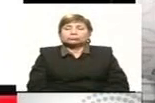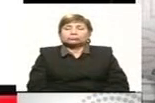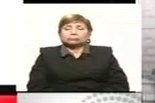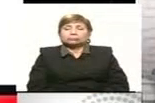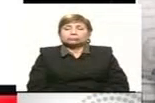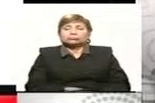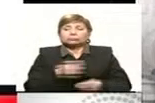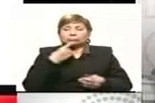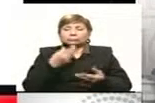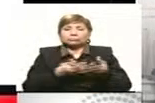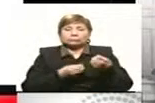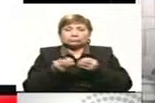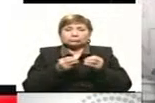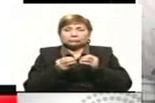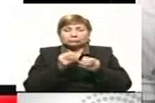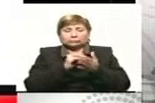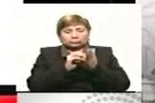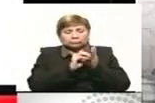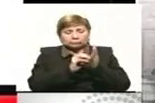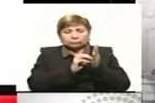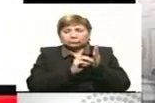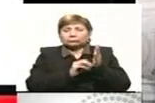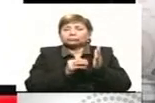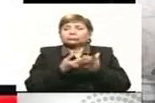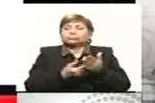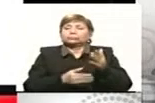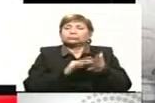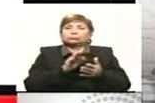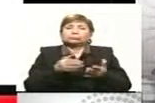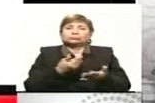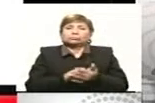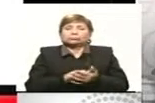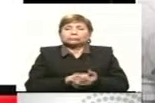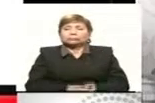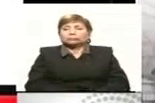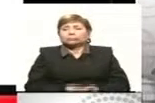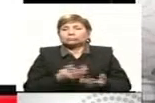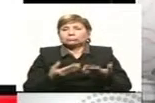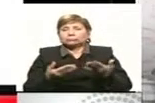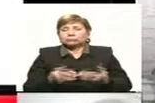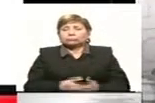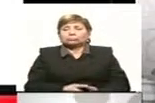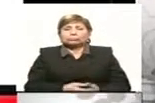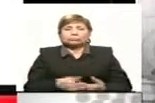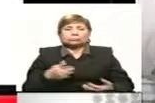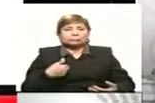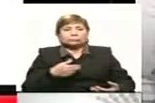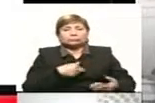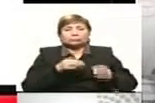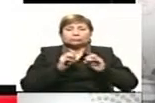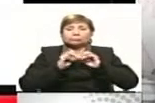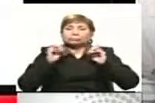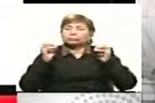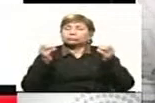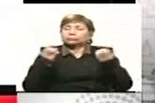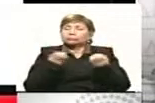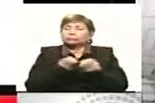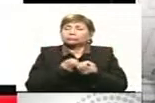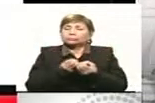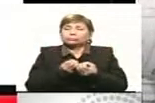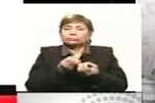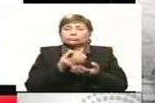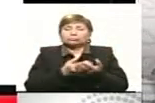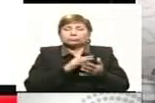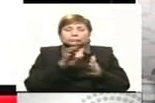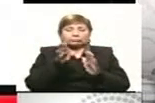Paso al siguiente pliego, que es la Superintendencia de Mercado de Valores. Como indiqué, este es probablemente el organismo como que creo que tiene, de los que